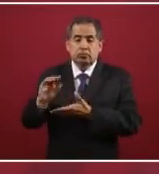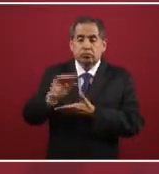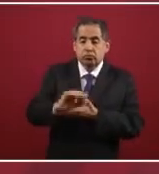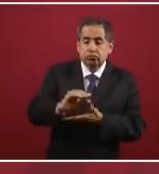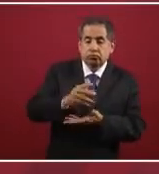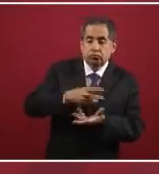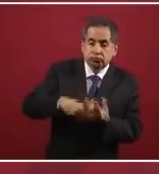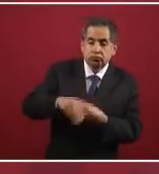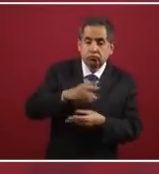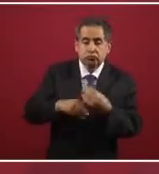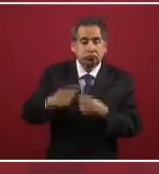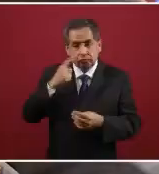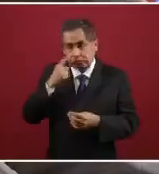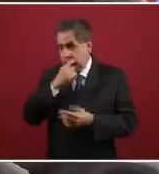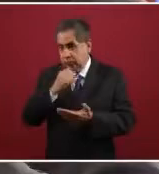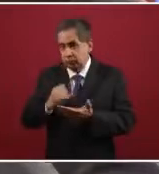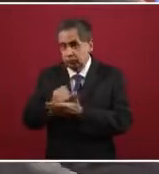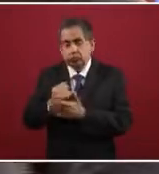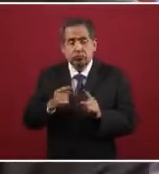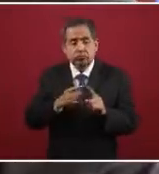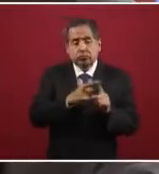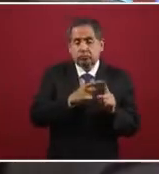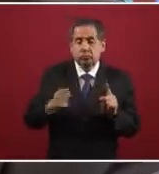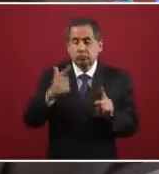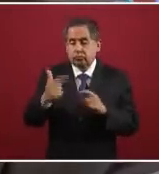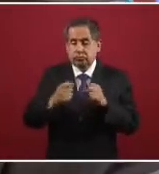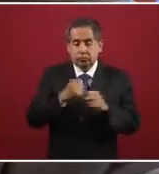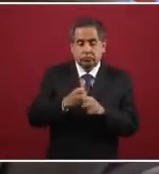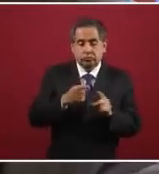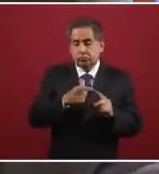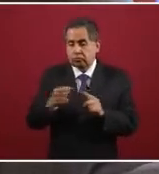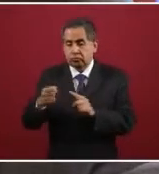hacen decisiones por ciclos de 7 años.